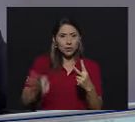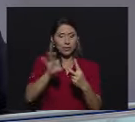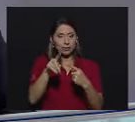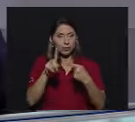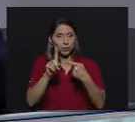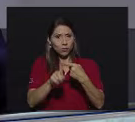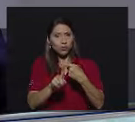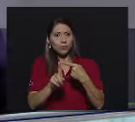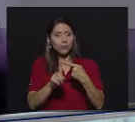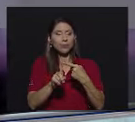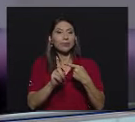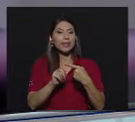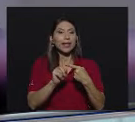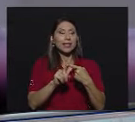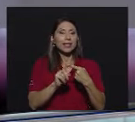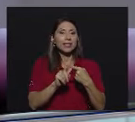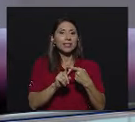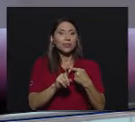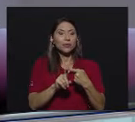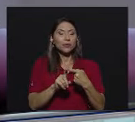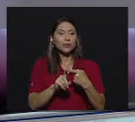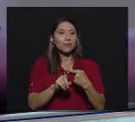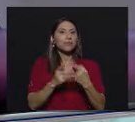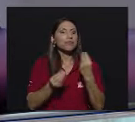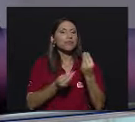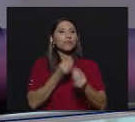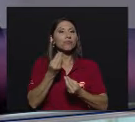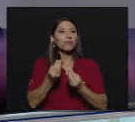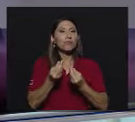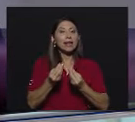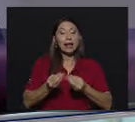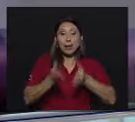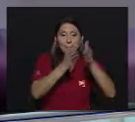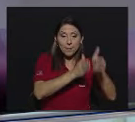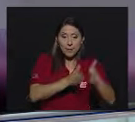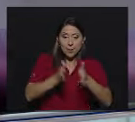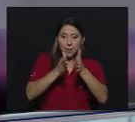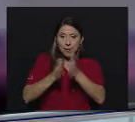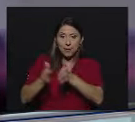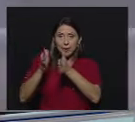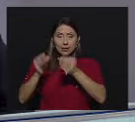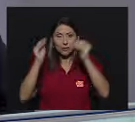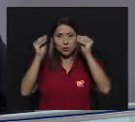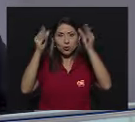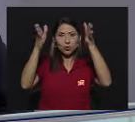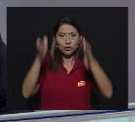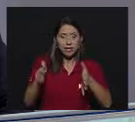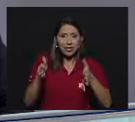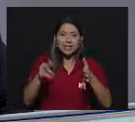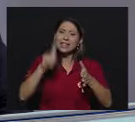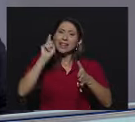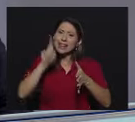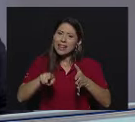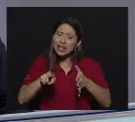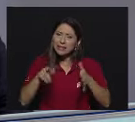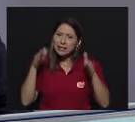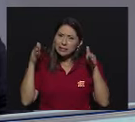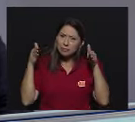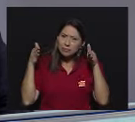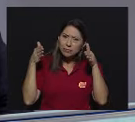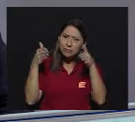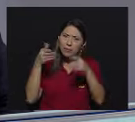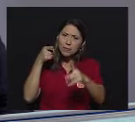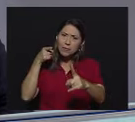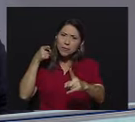momento. Uno de ellos tiene que ver necesariamente en que la formación docente sí debería estar más